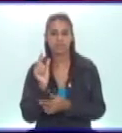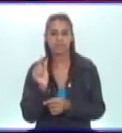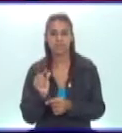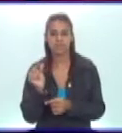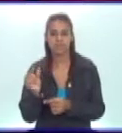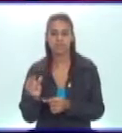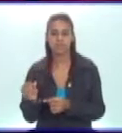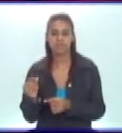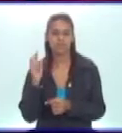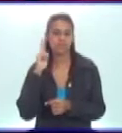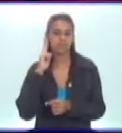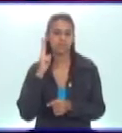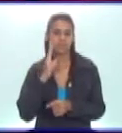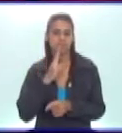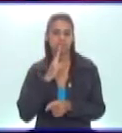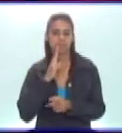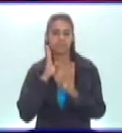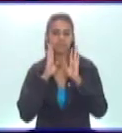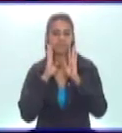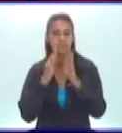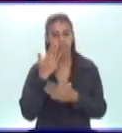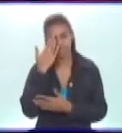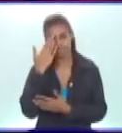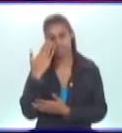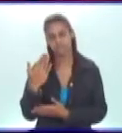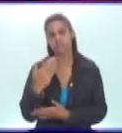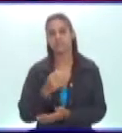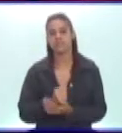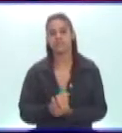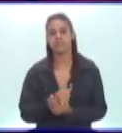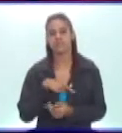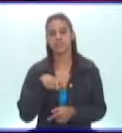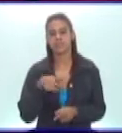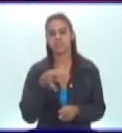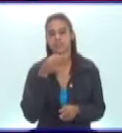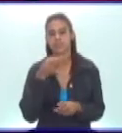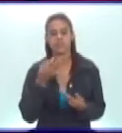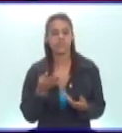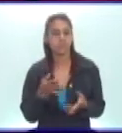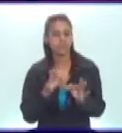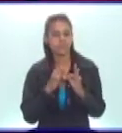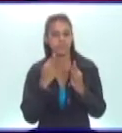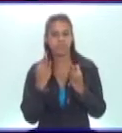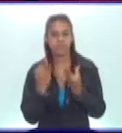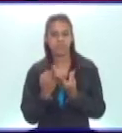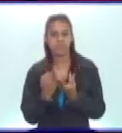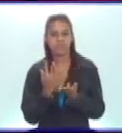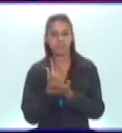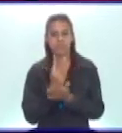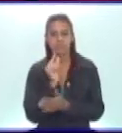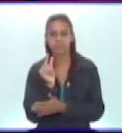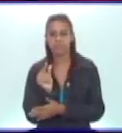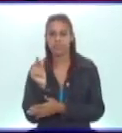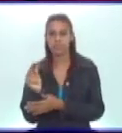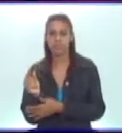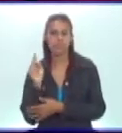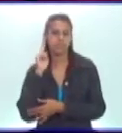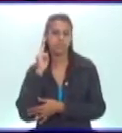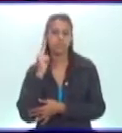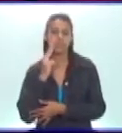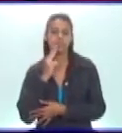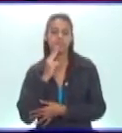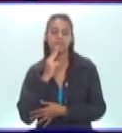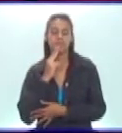auditivas. Muchas gracias por su atención. En el día de hoy vamos a hacer sugerencias para todas las familias de los escolares con discapacidad auditiva en